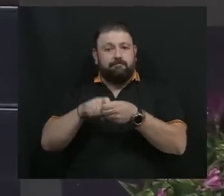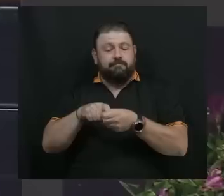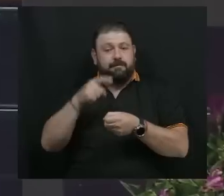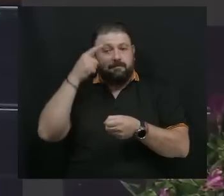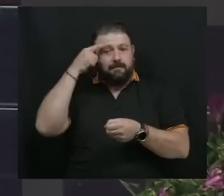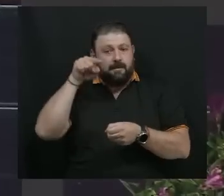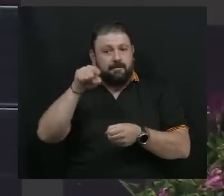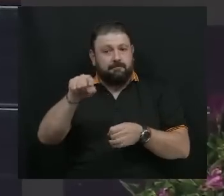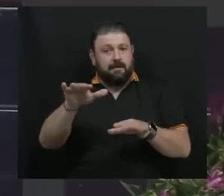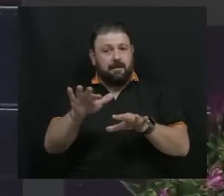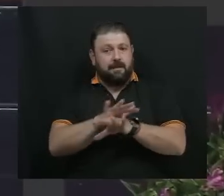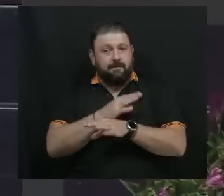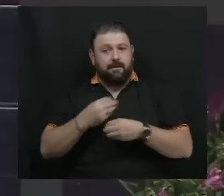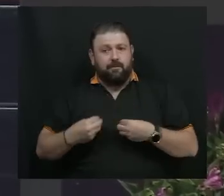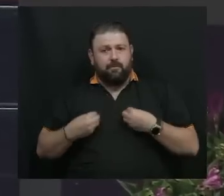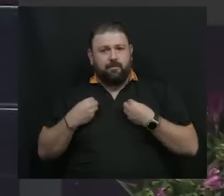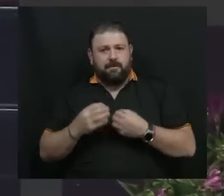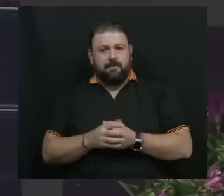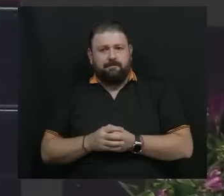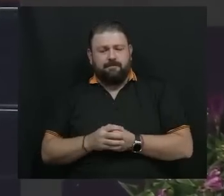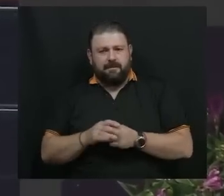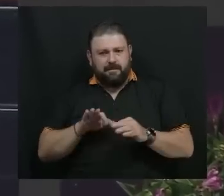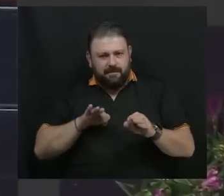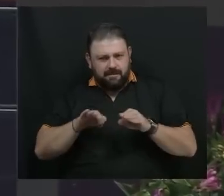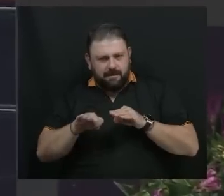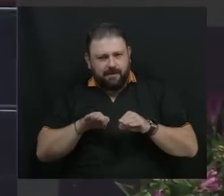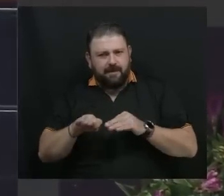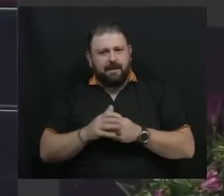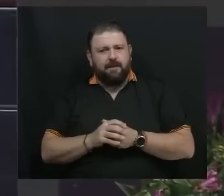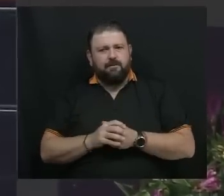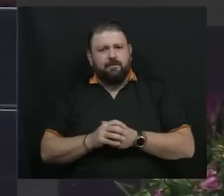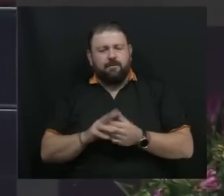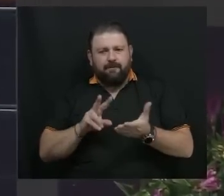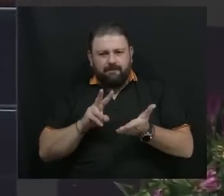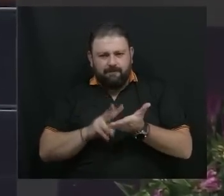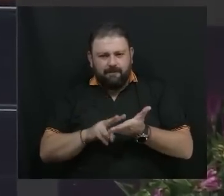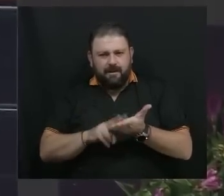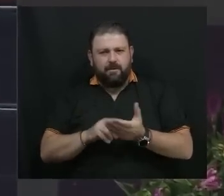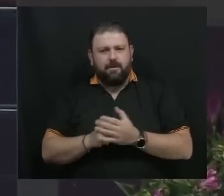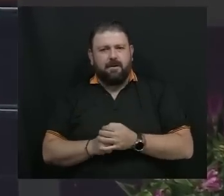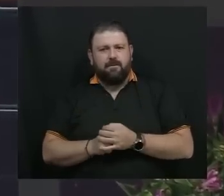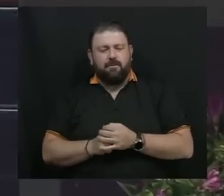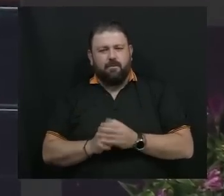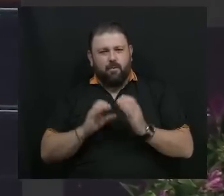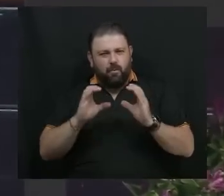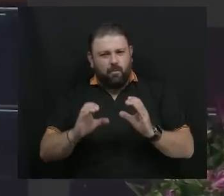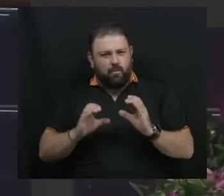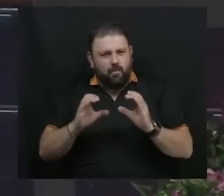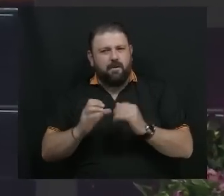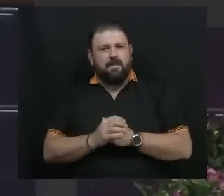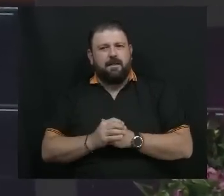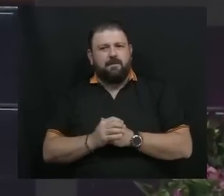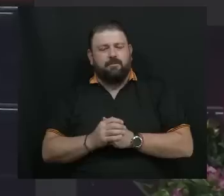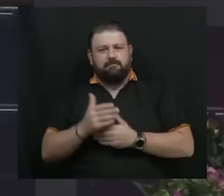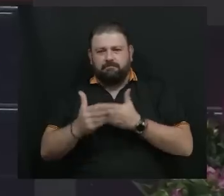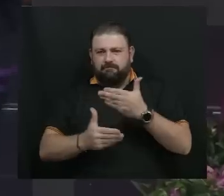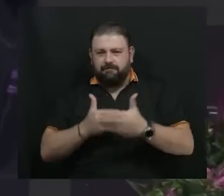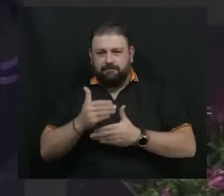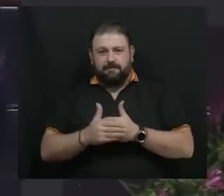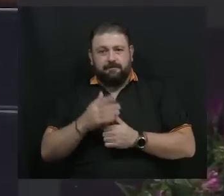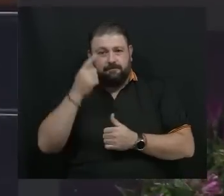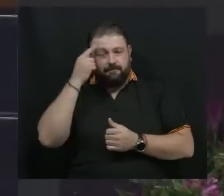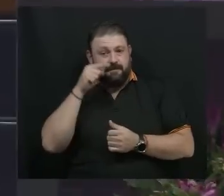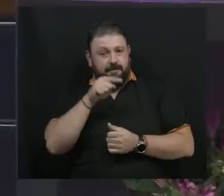vida. Trabájalo, valóralo, cuídalo. Te tomas el producto que viene aquí o te aplicas el que viene